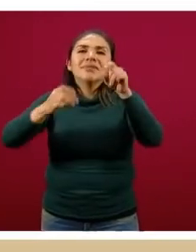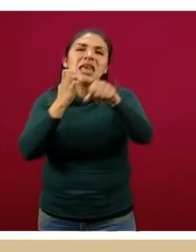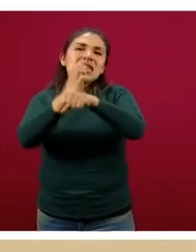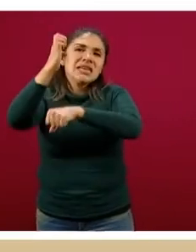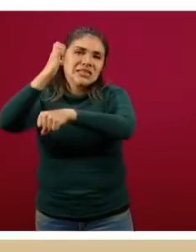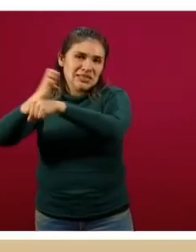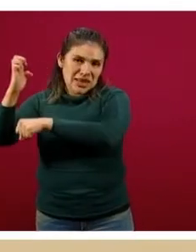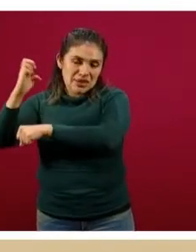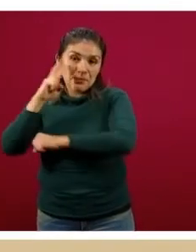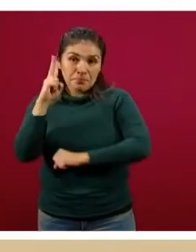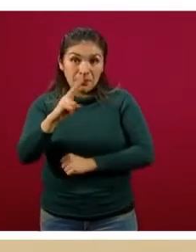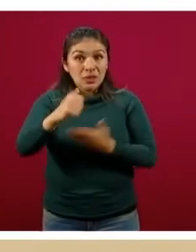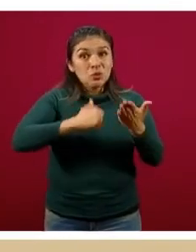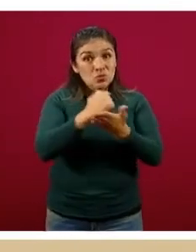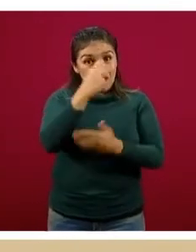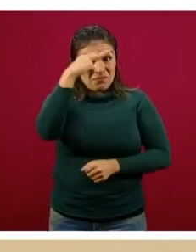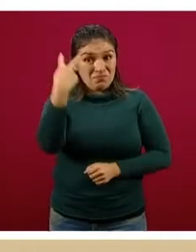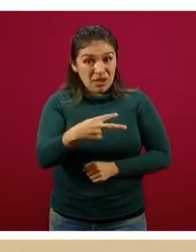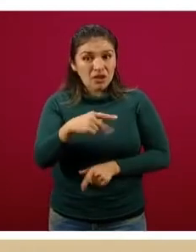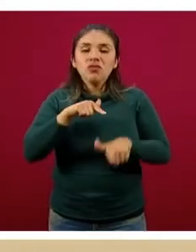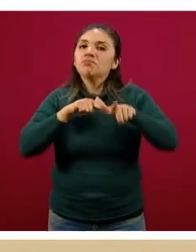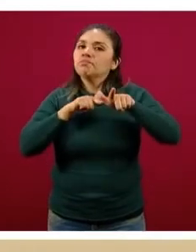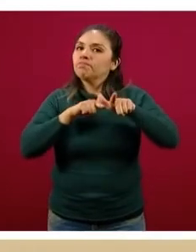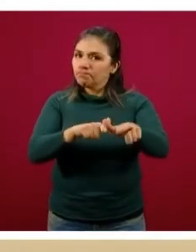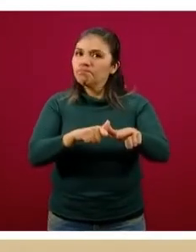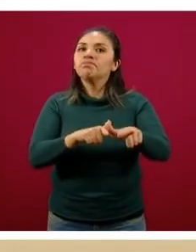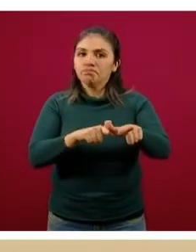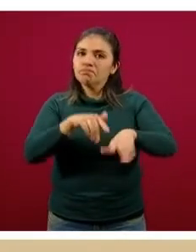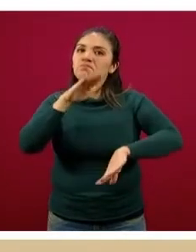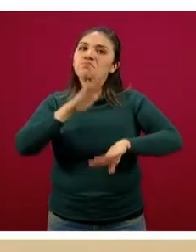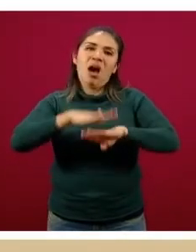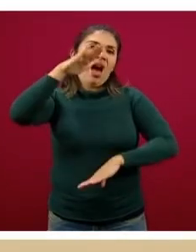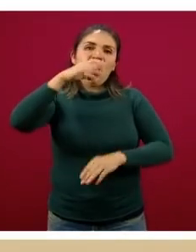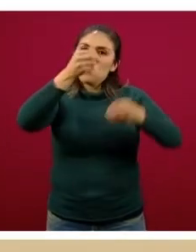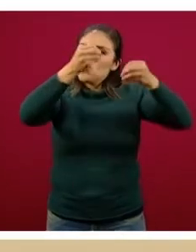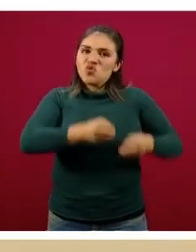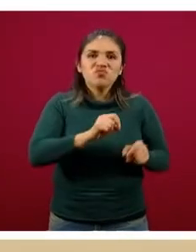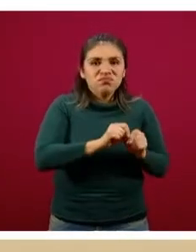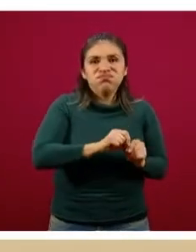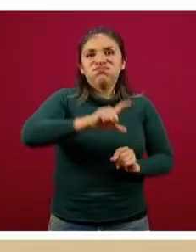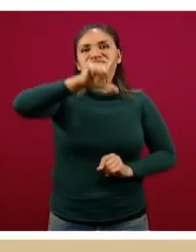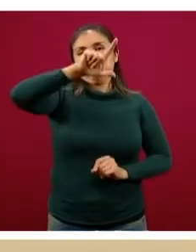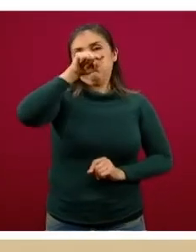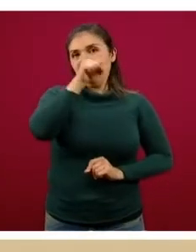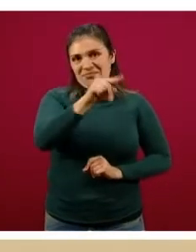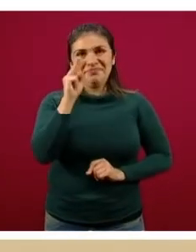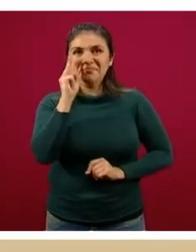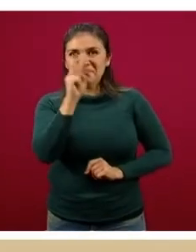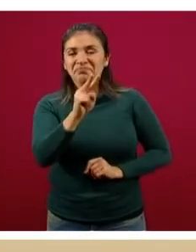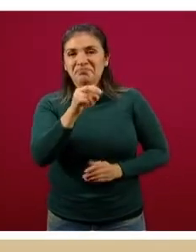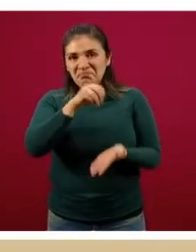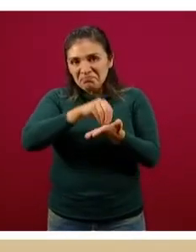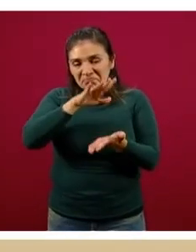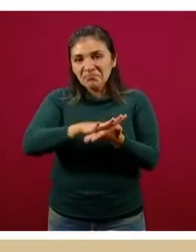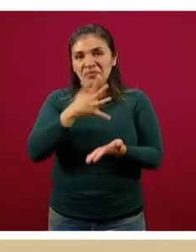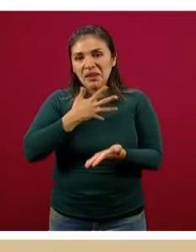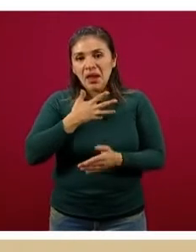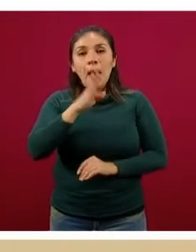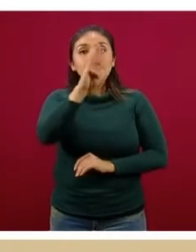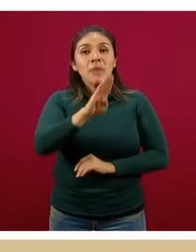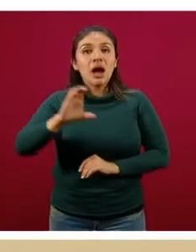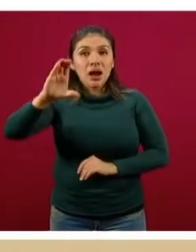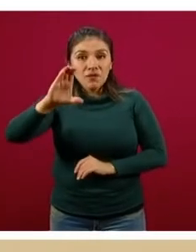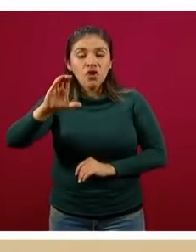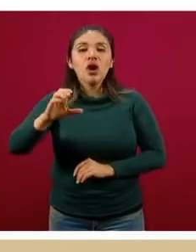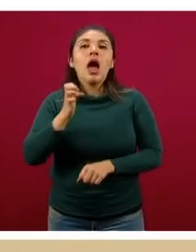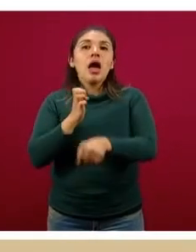federativas. Ciudad de México continúa lógicamente con la mayor ocupación hasta el momento reportada, Baja California,